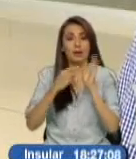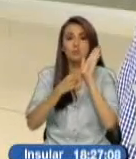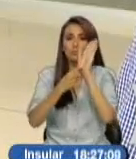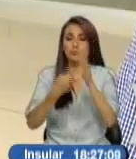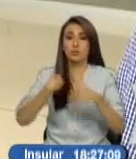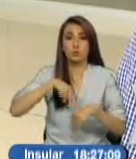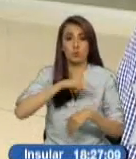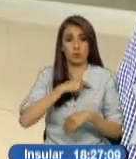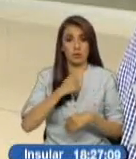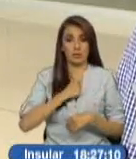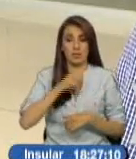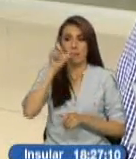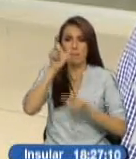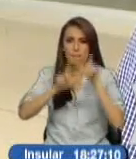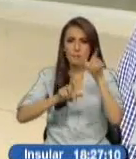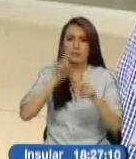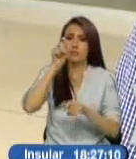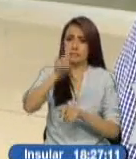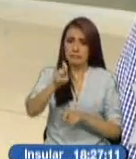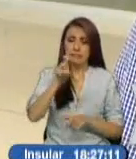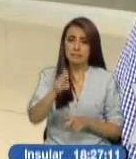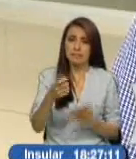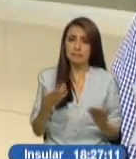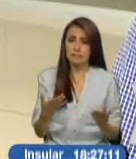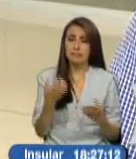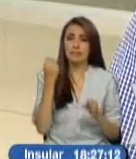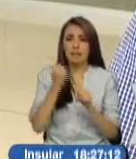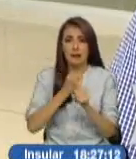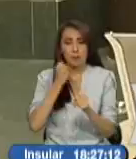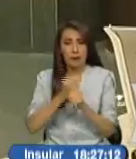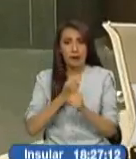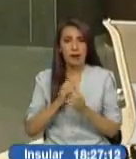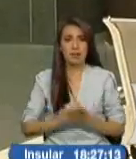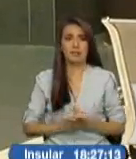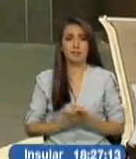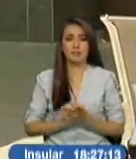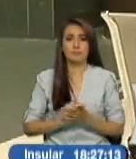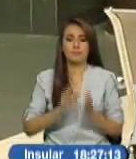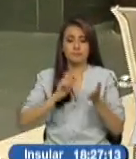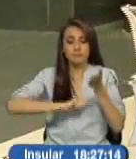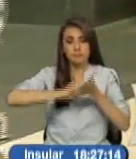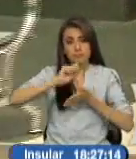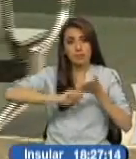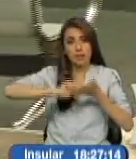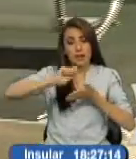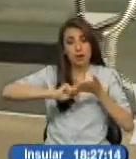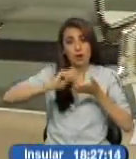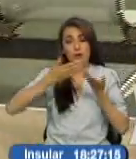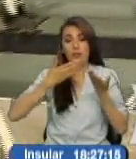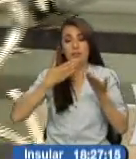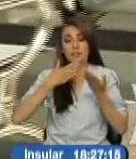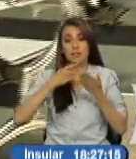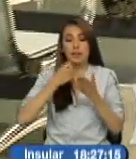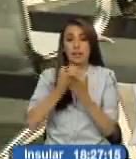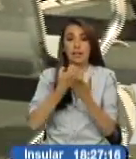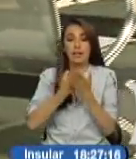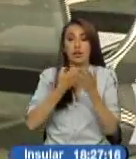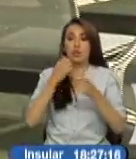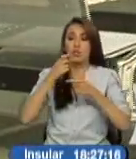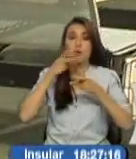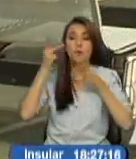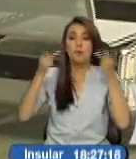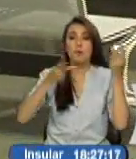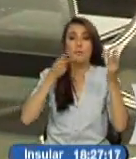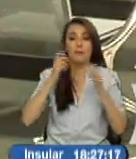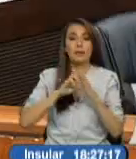que necesita y gente que de alguna manera pues lo sabe hacer. La contratación de empresas de la economía popular y solidaria es